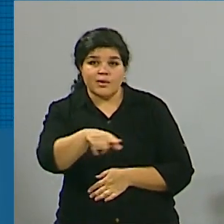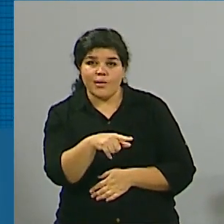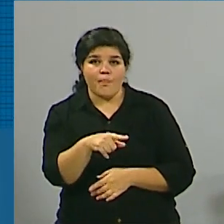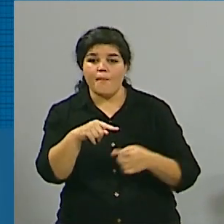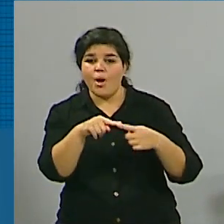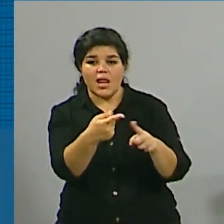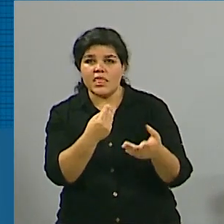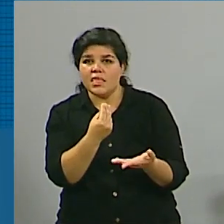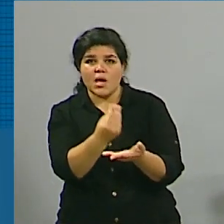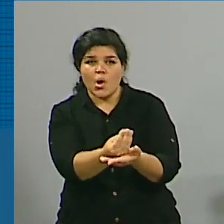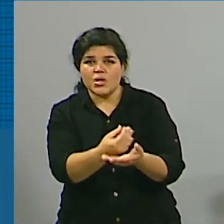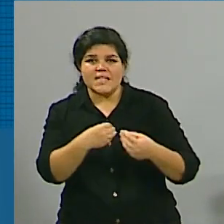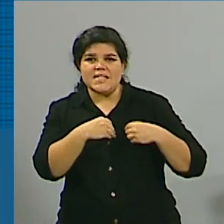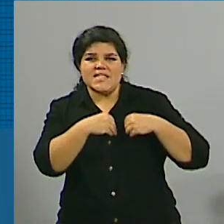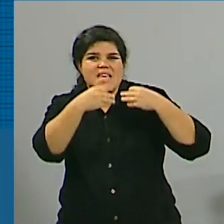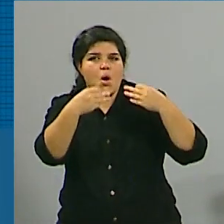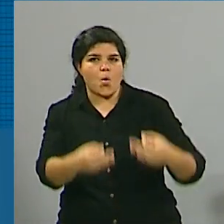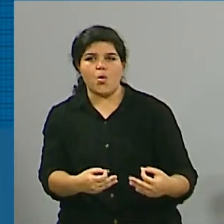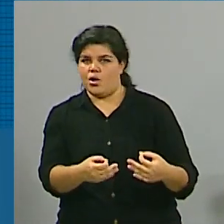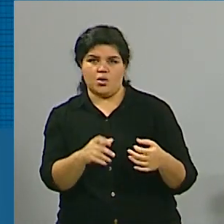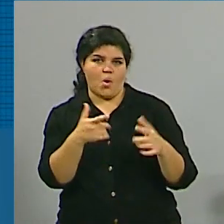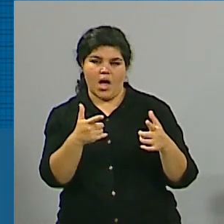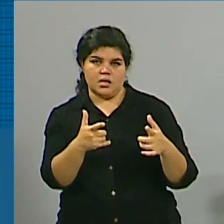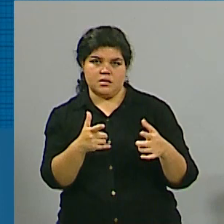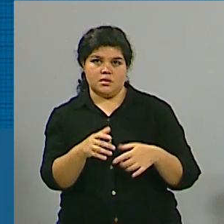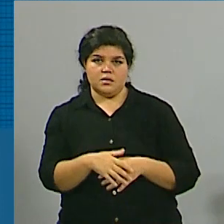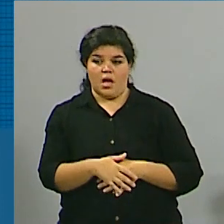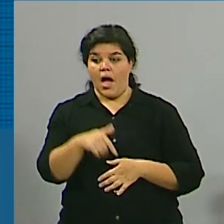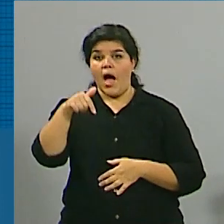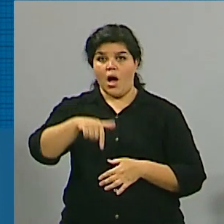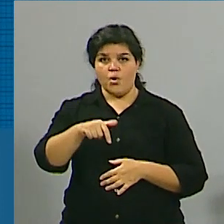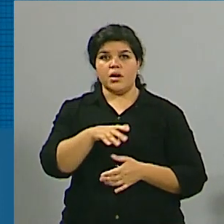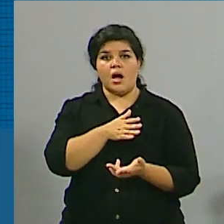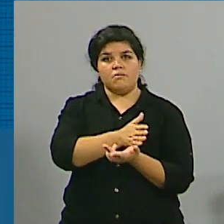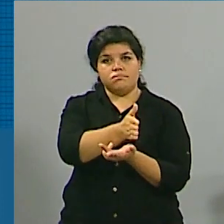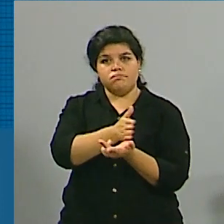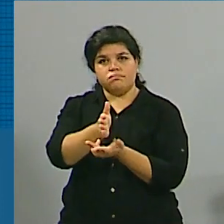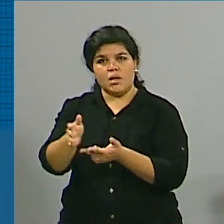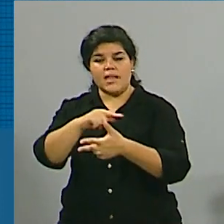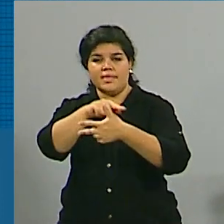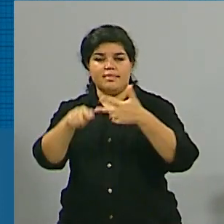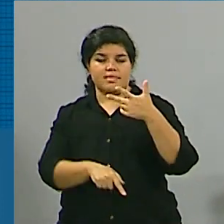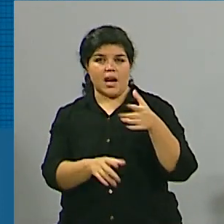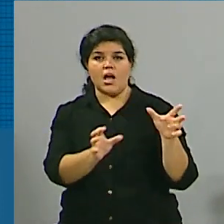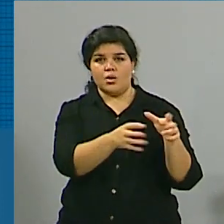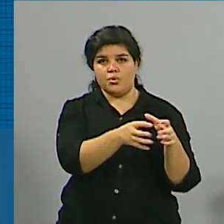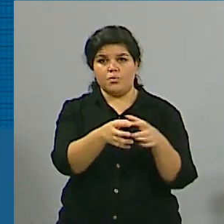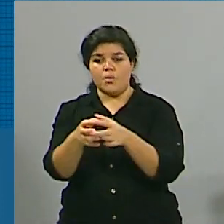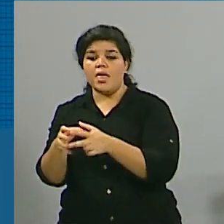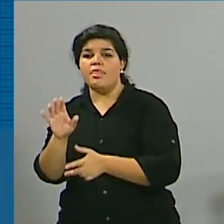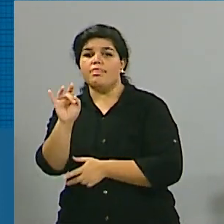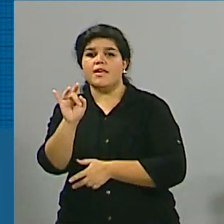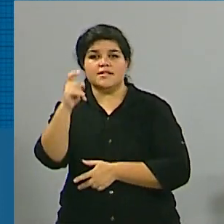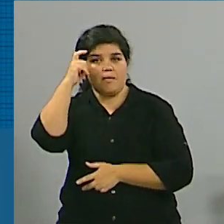viendo y que actualmente tenemos tres fuerzas que al 10 de diciembre cualquiera de estas tres fuerzas puede